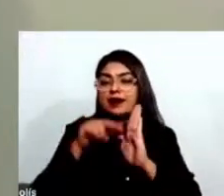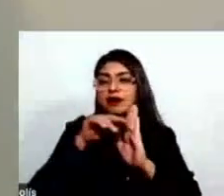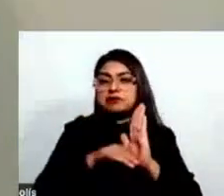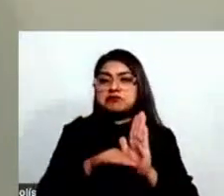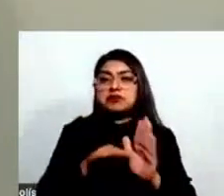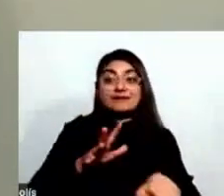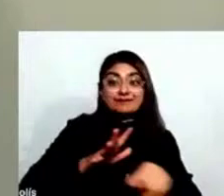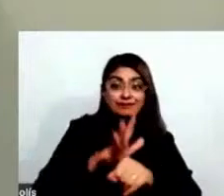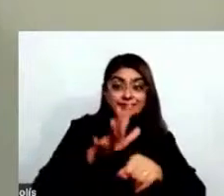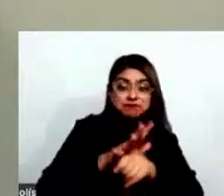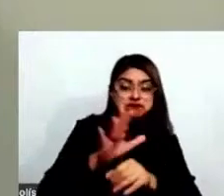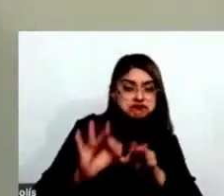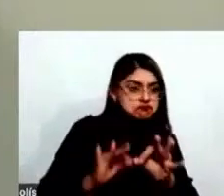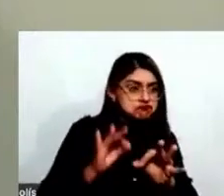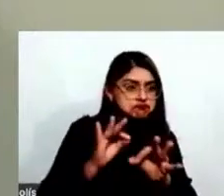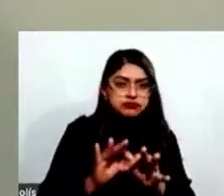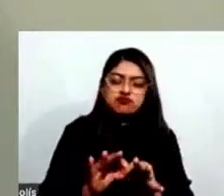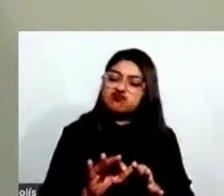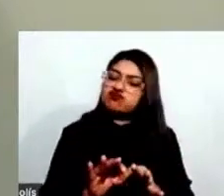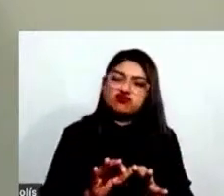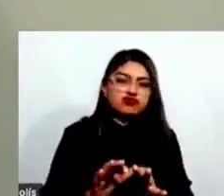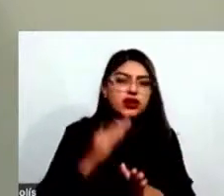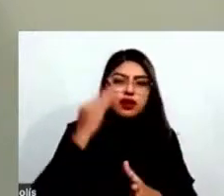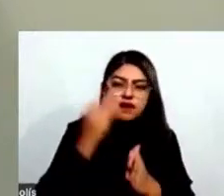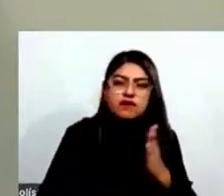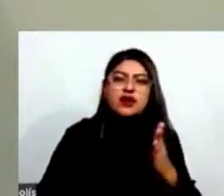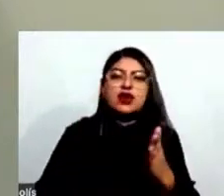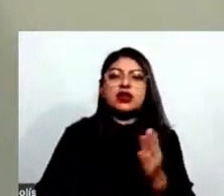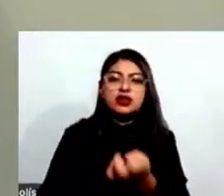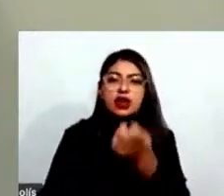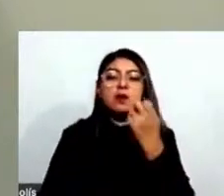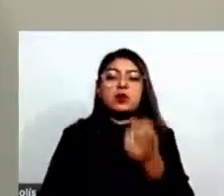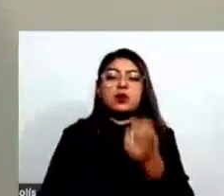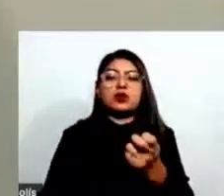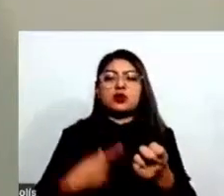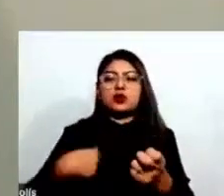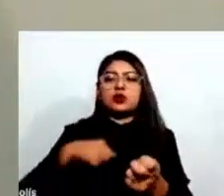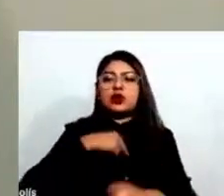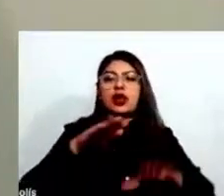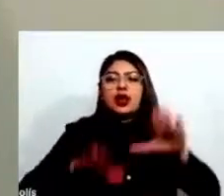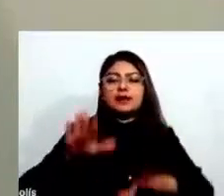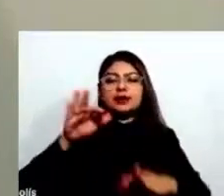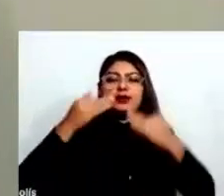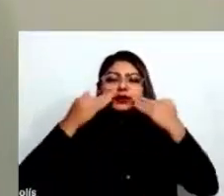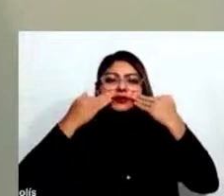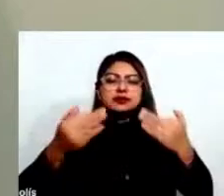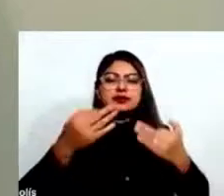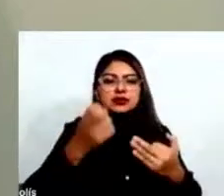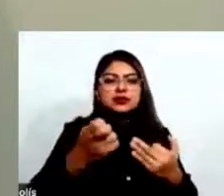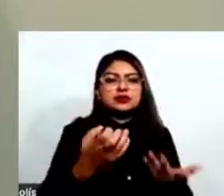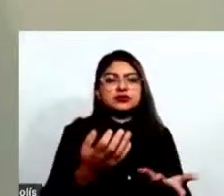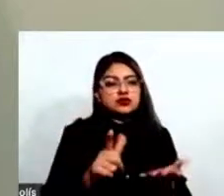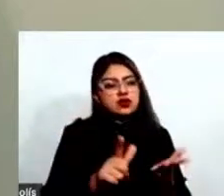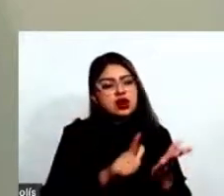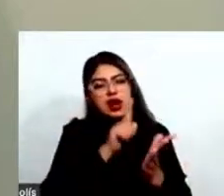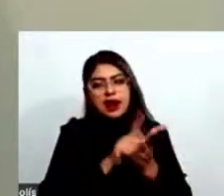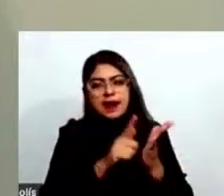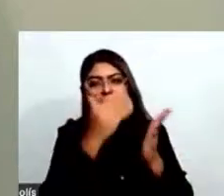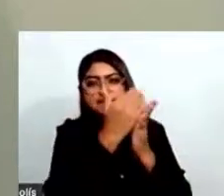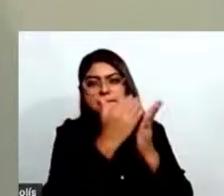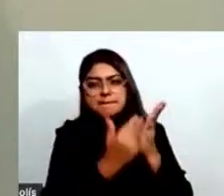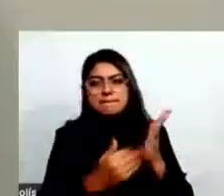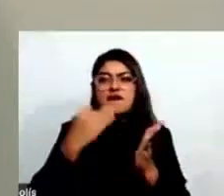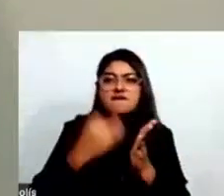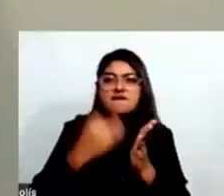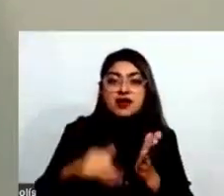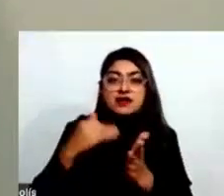cometido. En algunas ocasiones vemos que esos vacíos normativos que dejan espacios a la interpretación